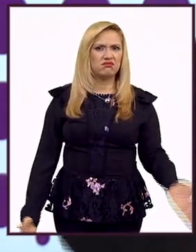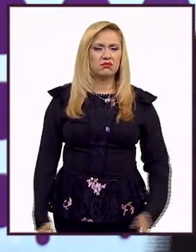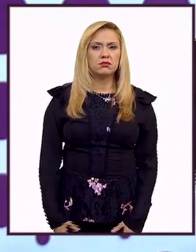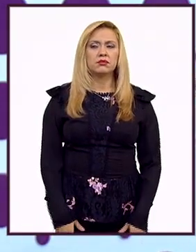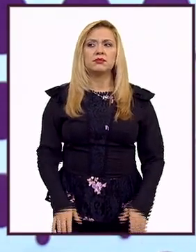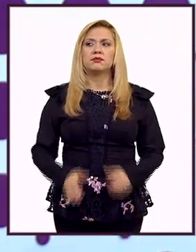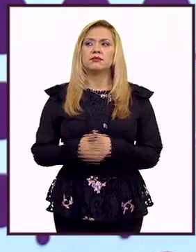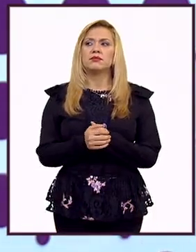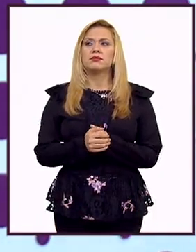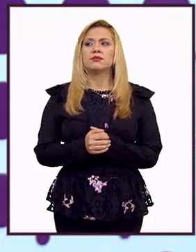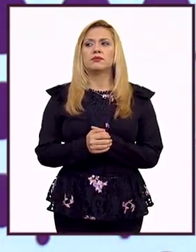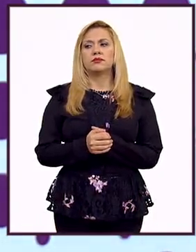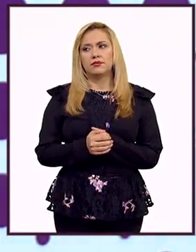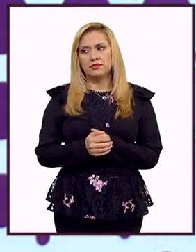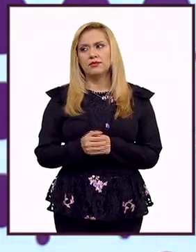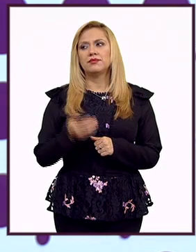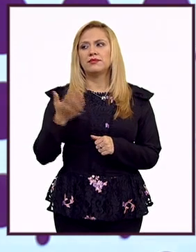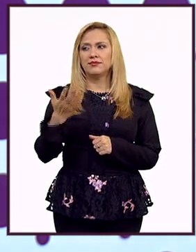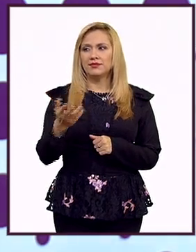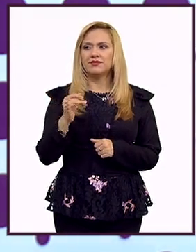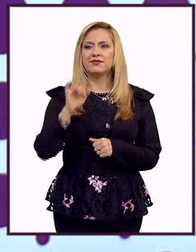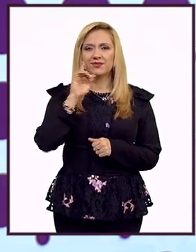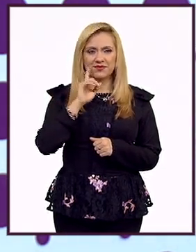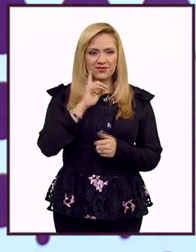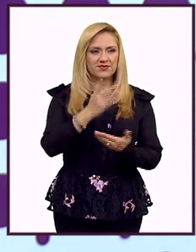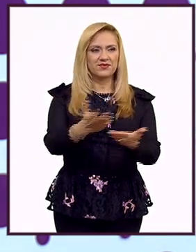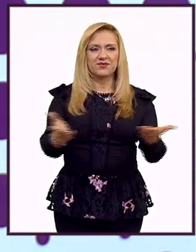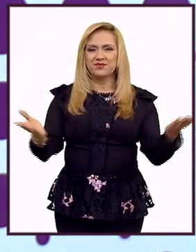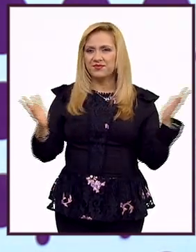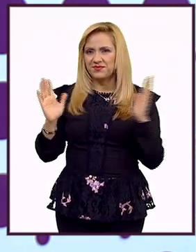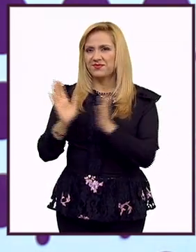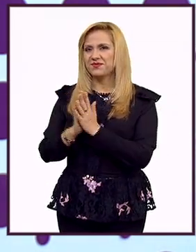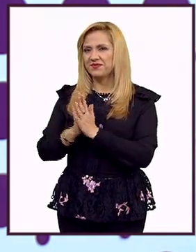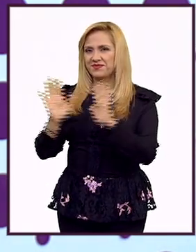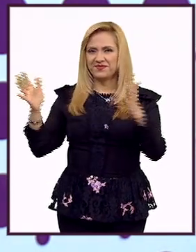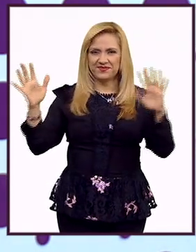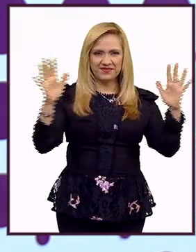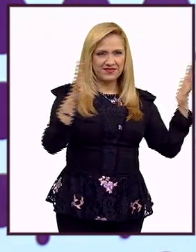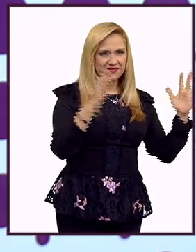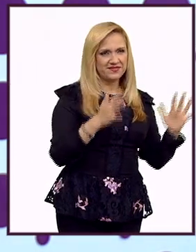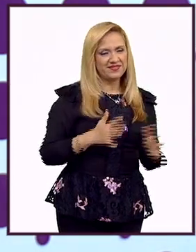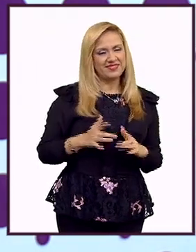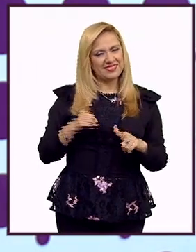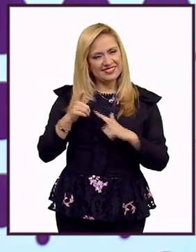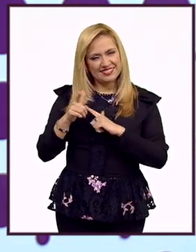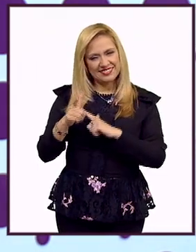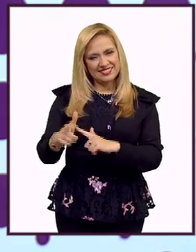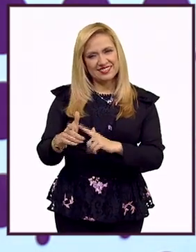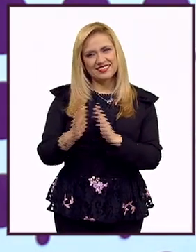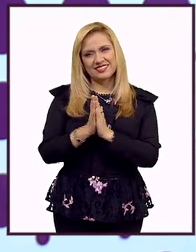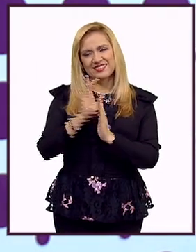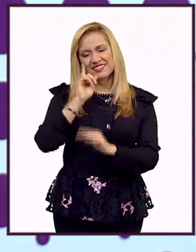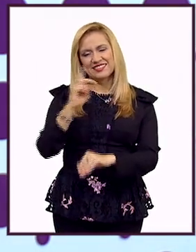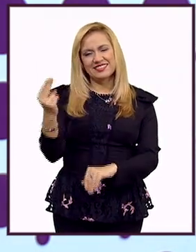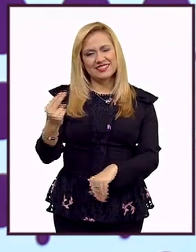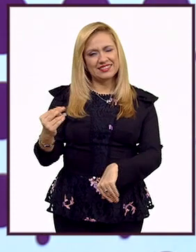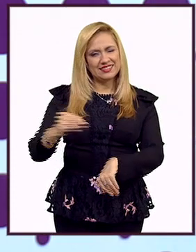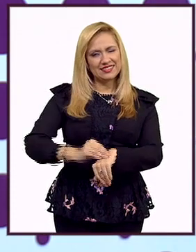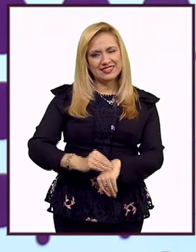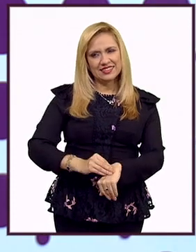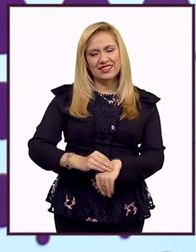mujeres, qué bueno que estamos con más mujeres también aquí, eso lo aplaudimos y hay que seguirlo fomentando en los distintos espacios de la